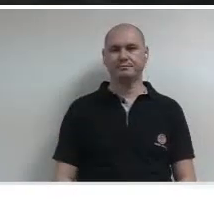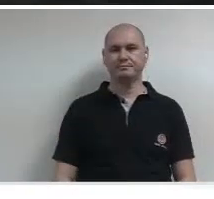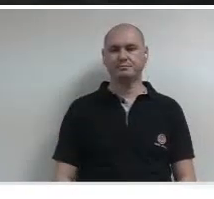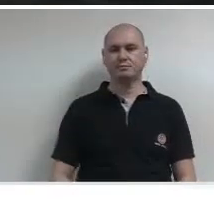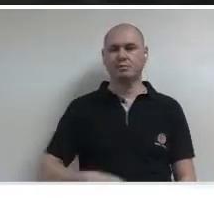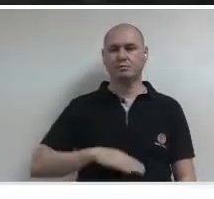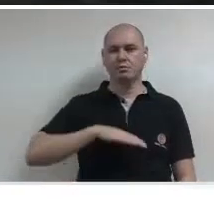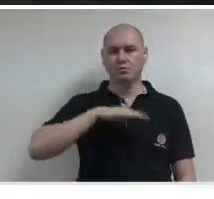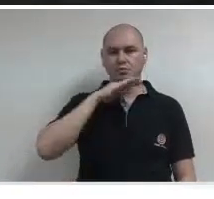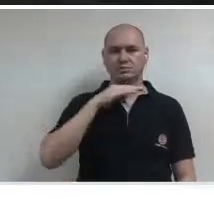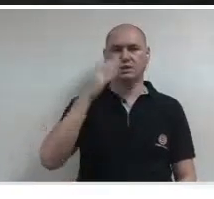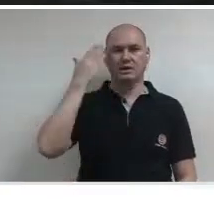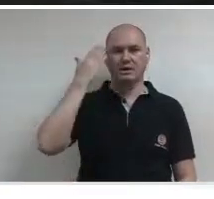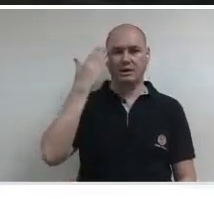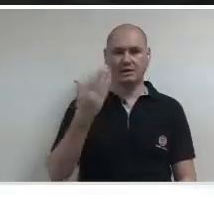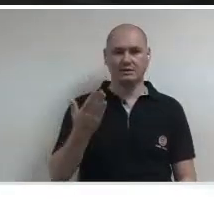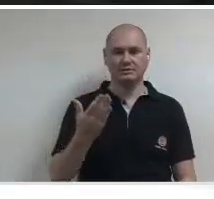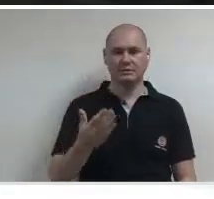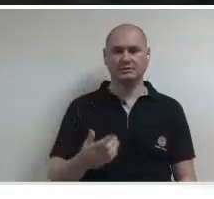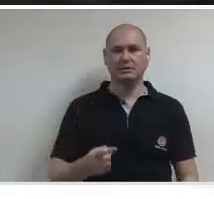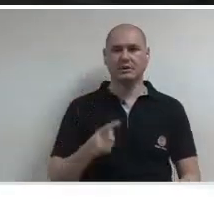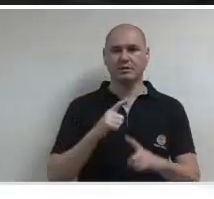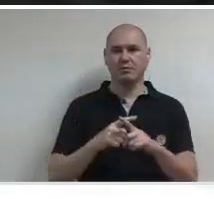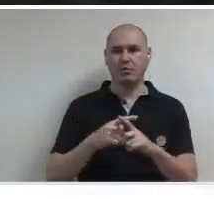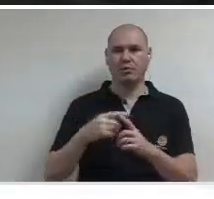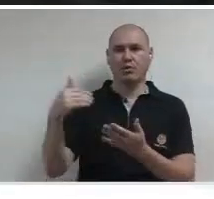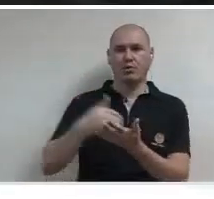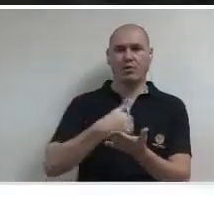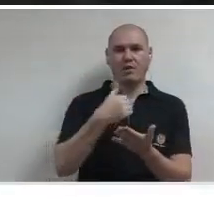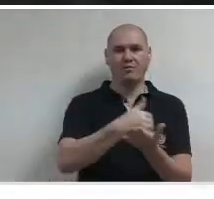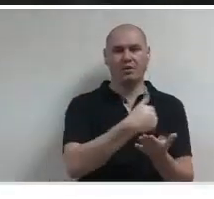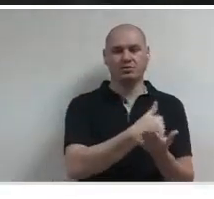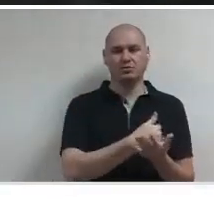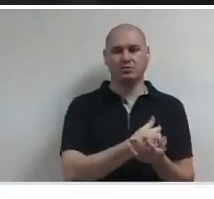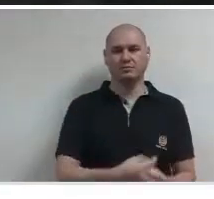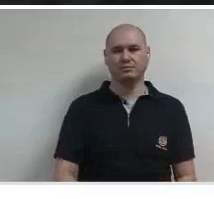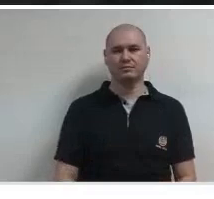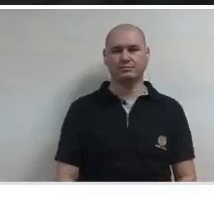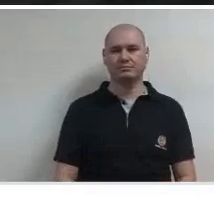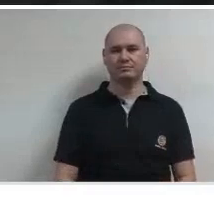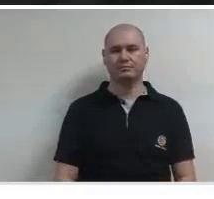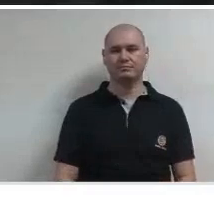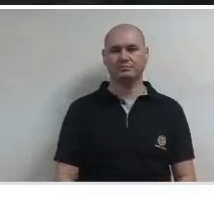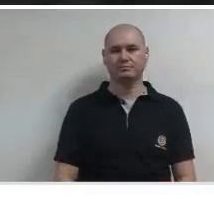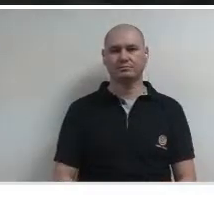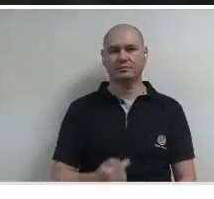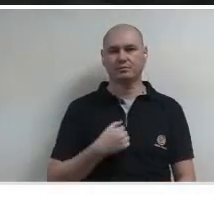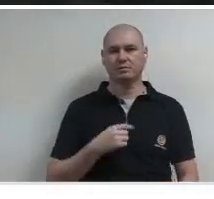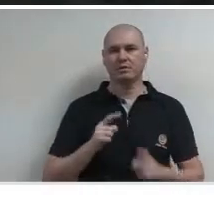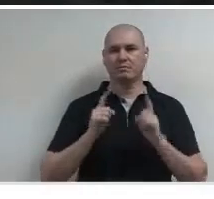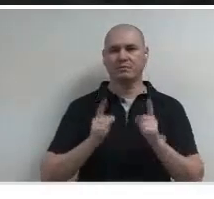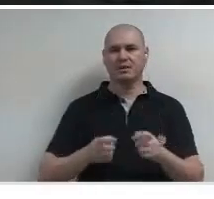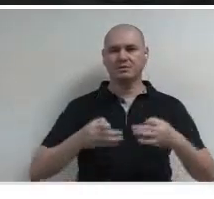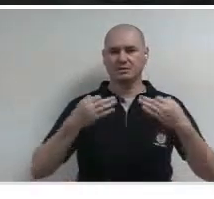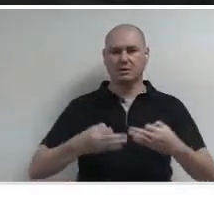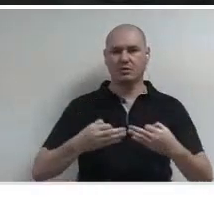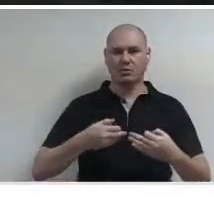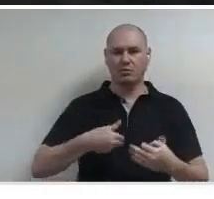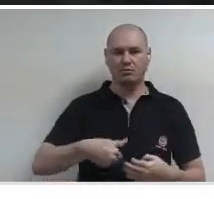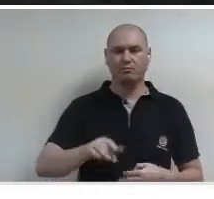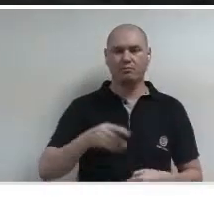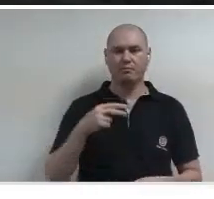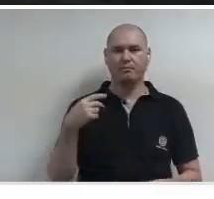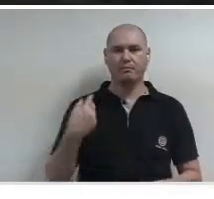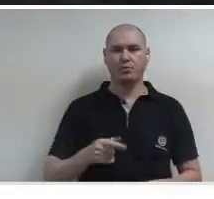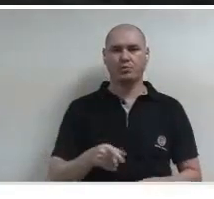ministro superintendente central de Guava jaisa se aguyen aina PMP pese moinu jaguere pese